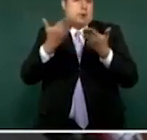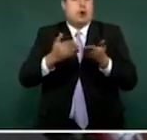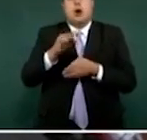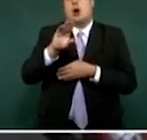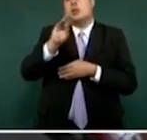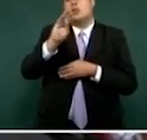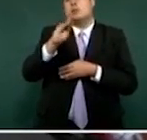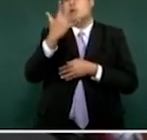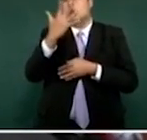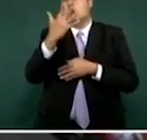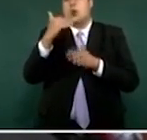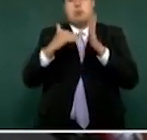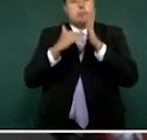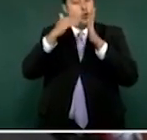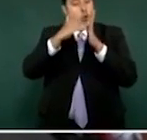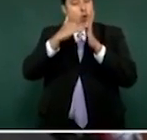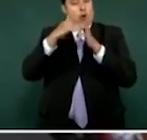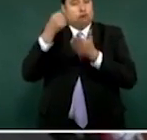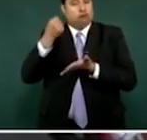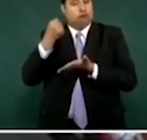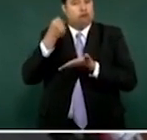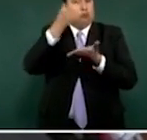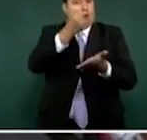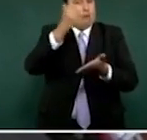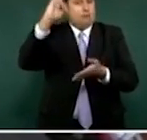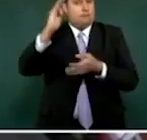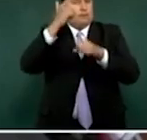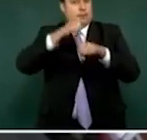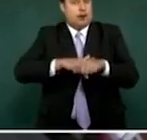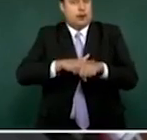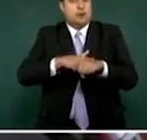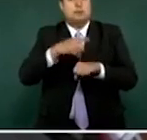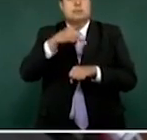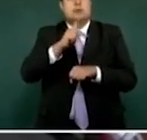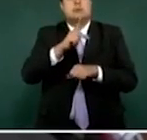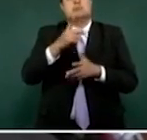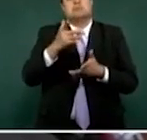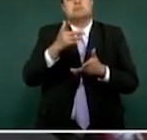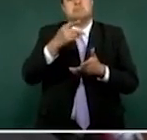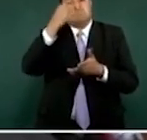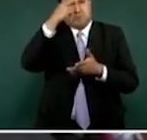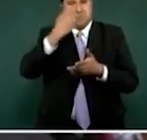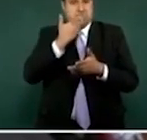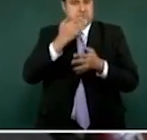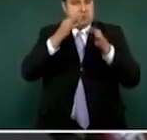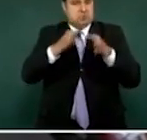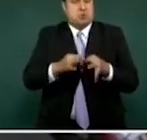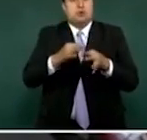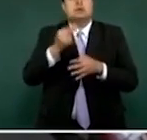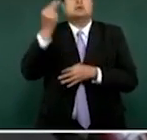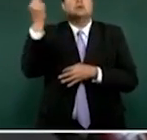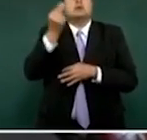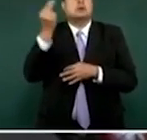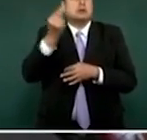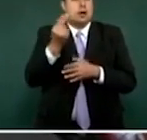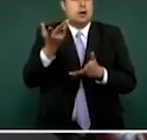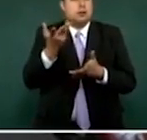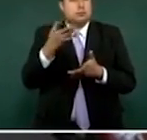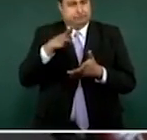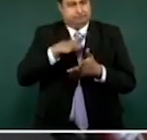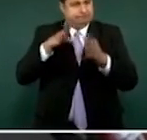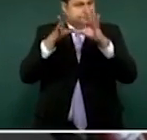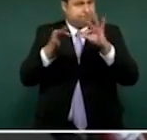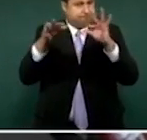95 millones aproximadamente a nivel federal, cuando para poder funcionar se requieren, según datos